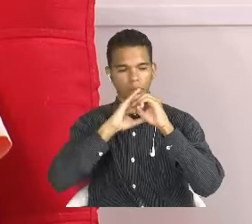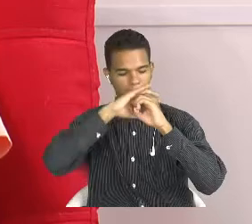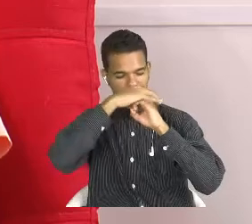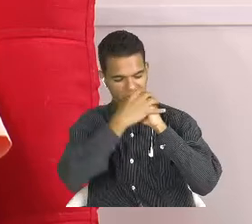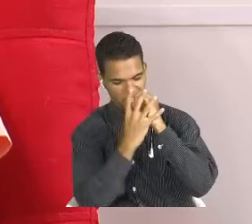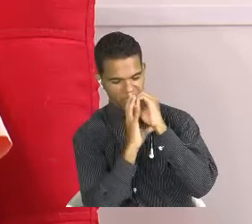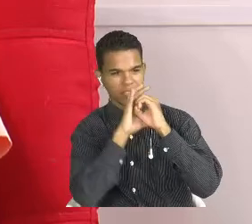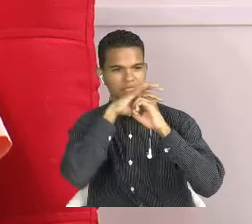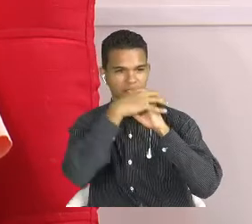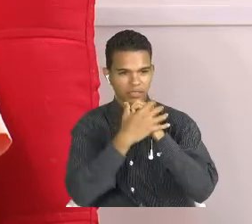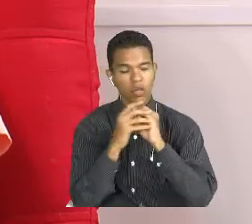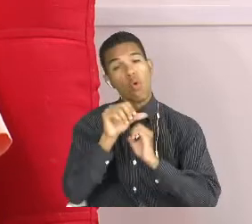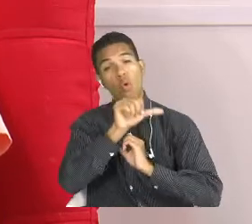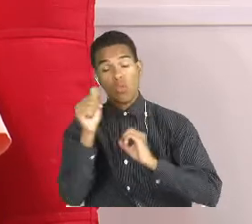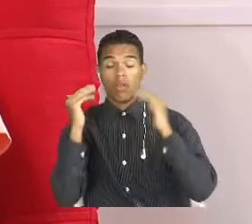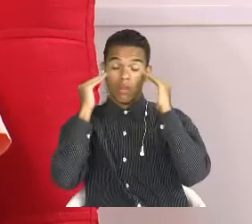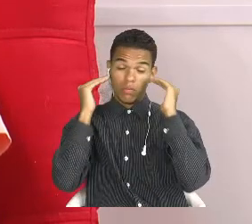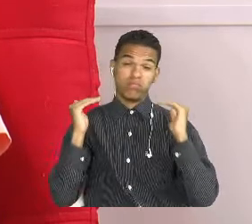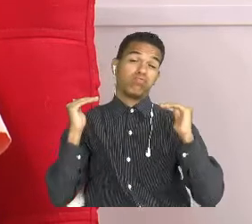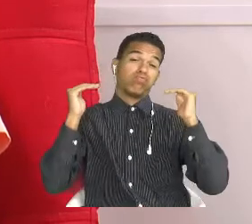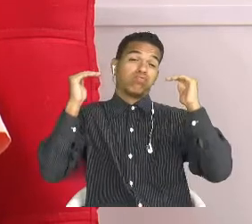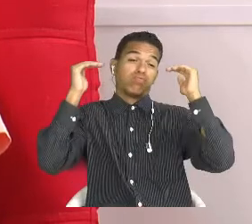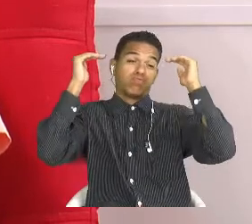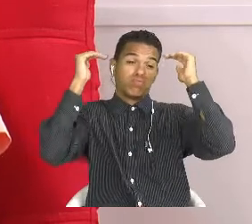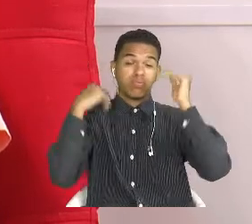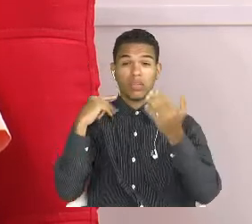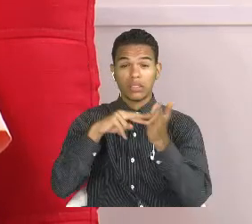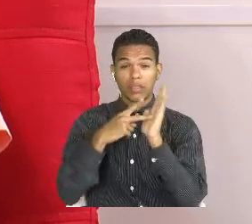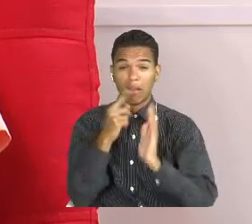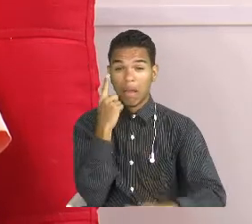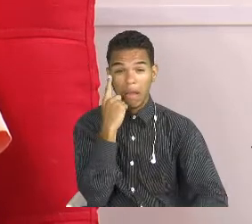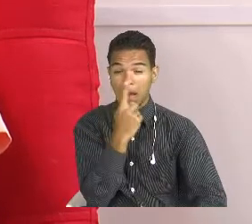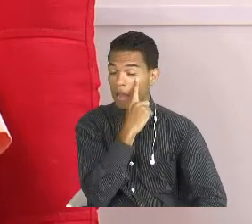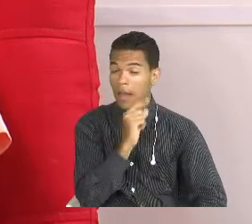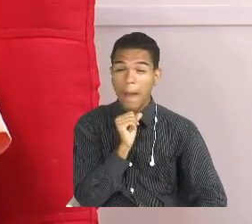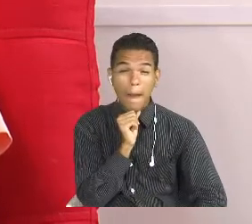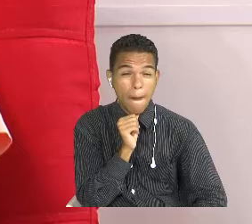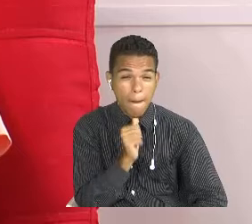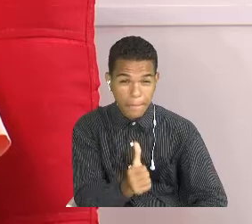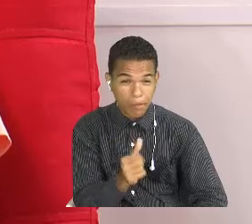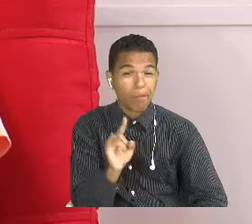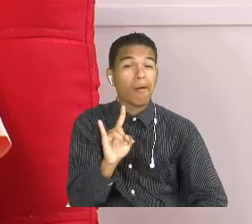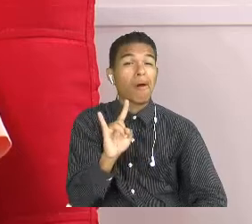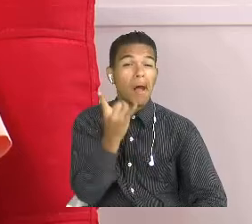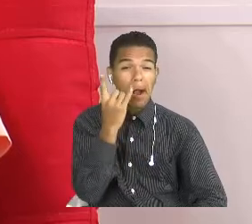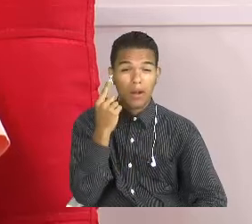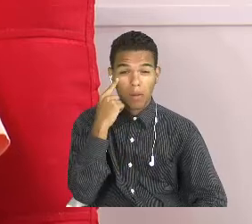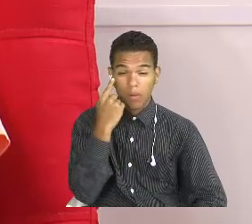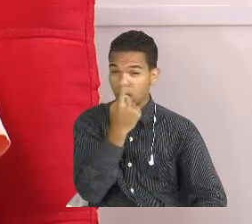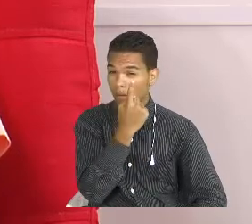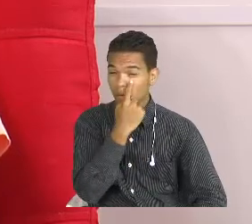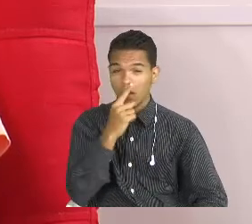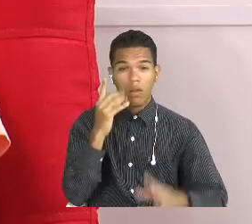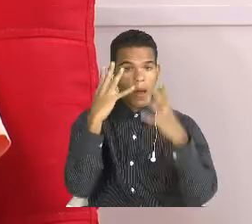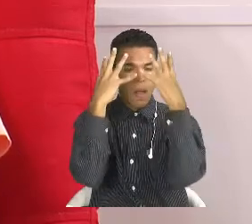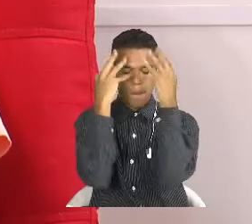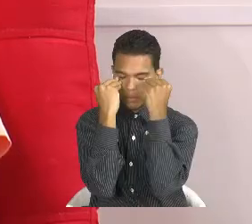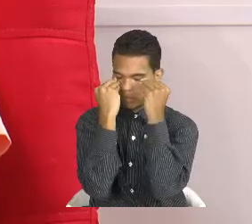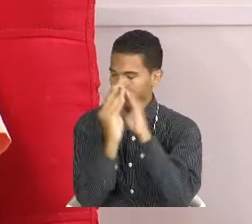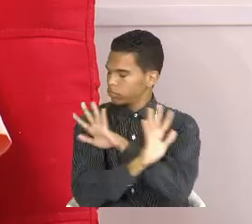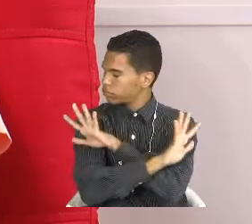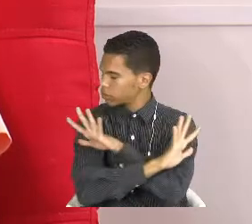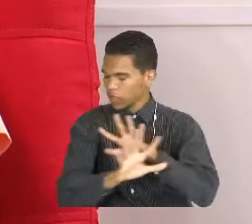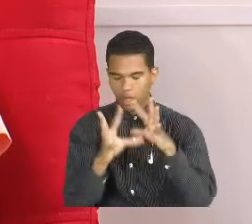son mucho más avanzadas o terminales, tratando de evitar la persona pierda el 100%, digamos así, de la percepción